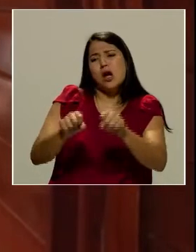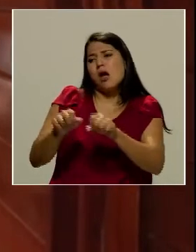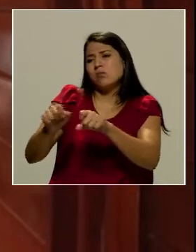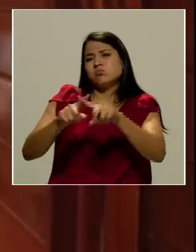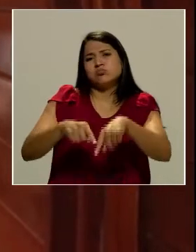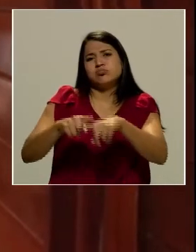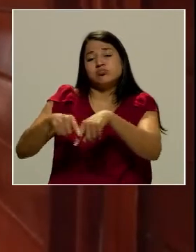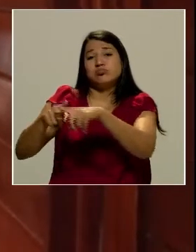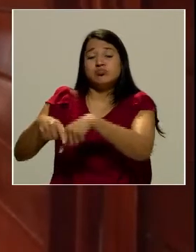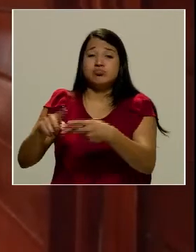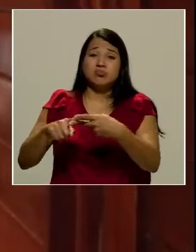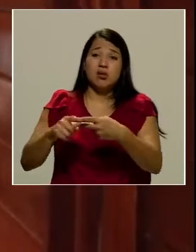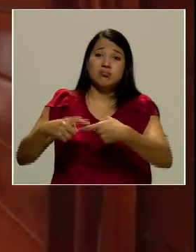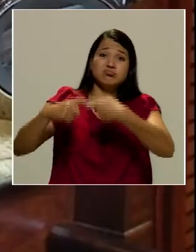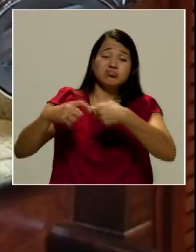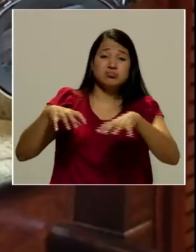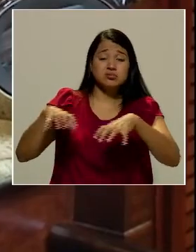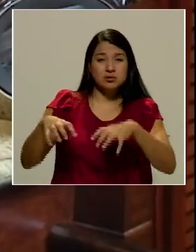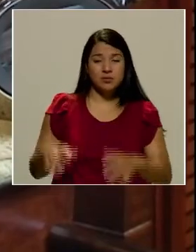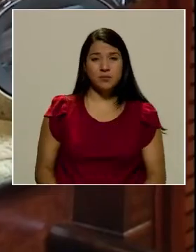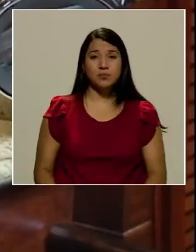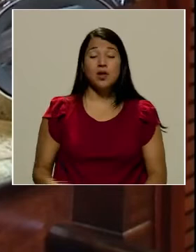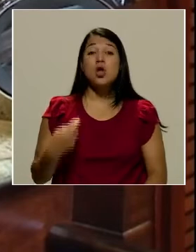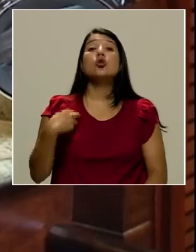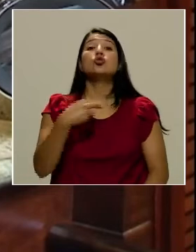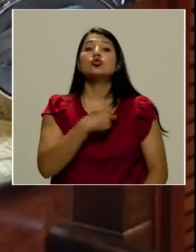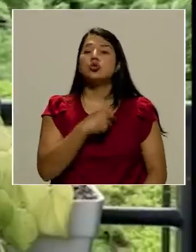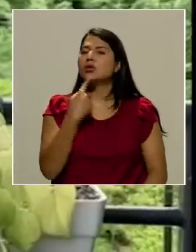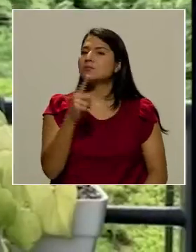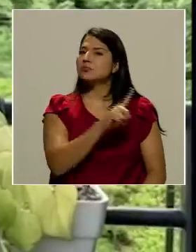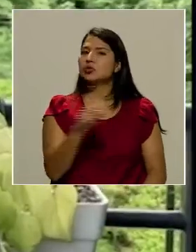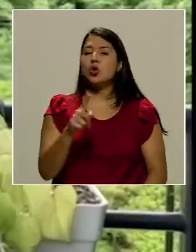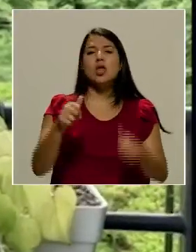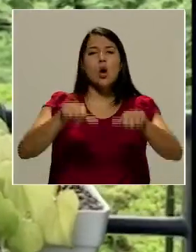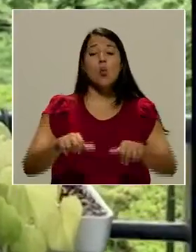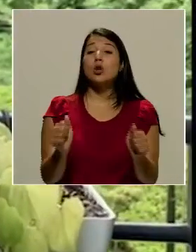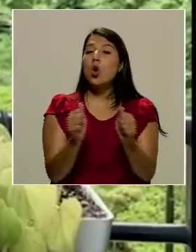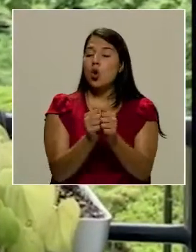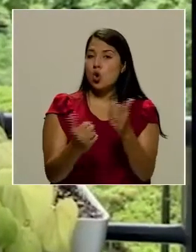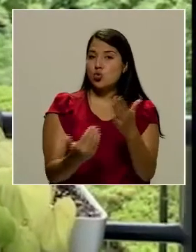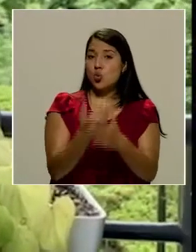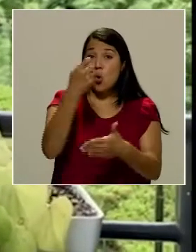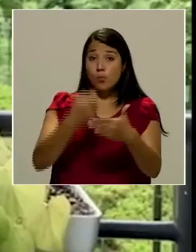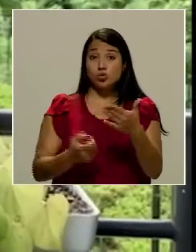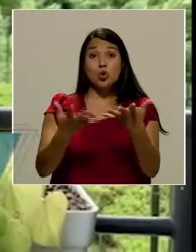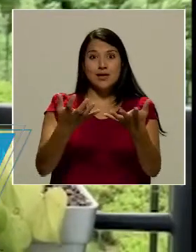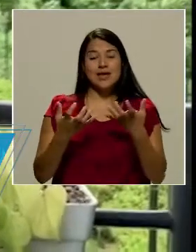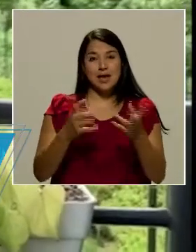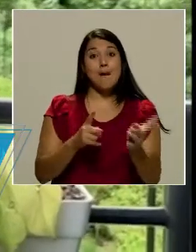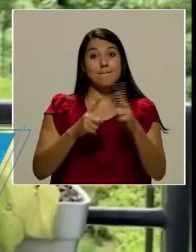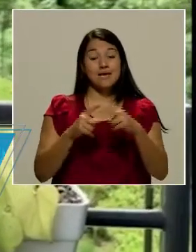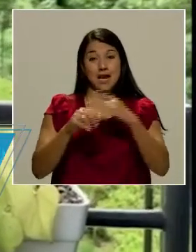de actividades programadas. Confirmamos que estamos en completo desacuerdo con los nuevos impuestos que se desean establecer en Costa